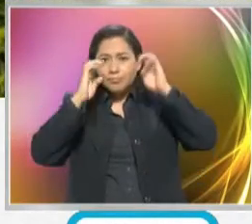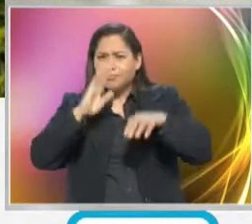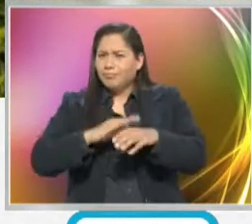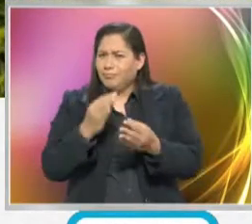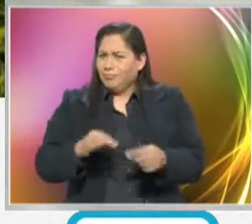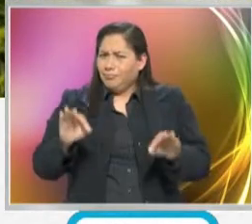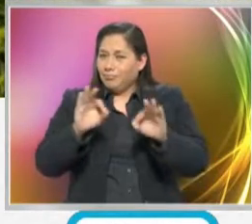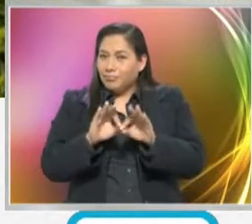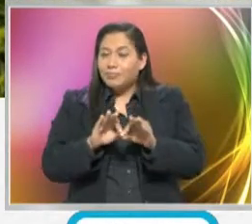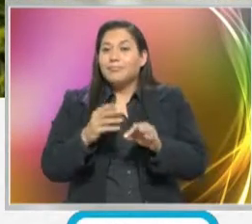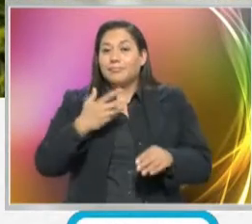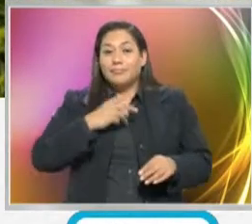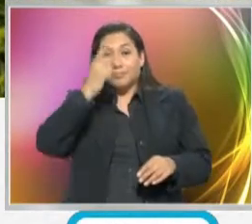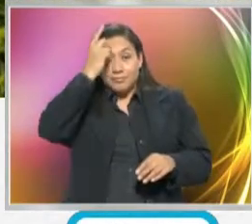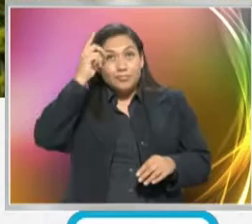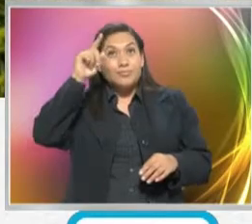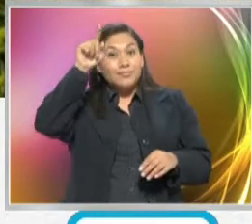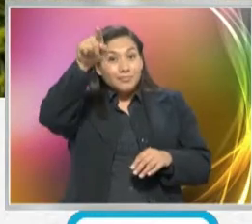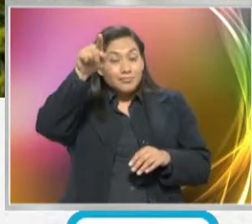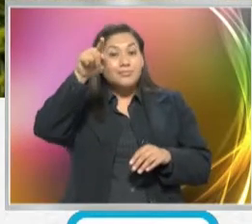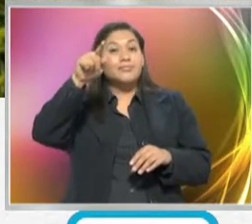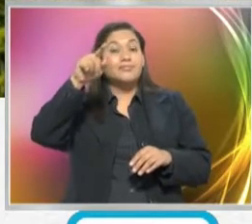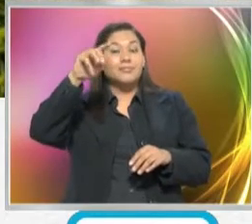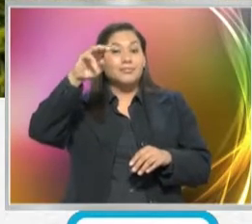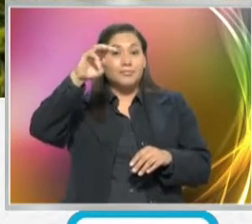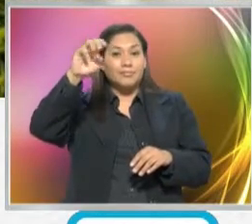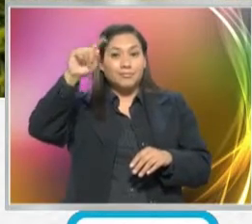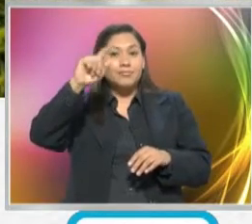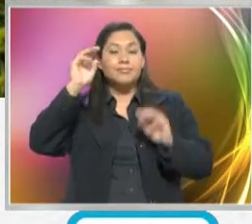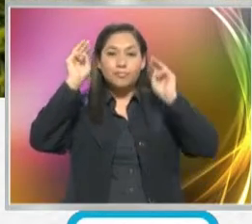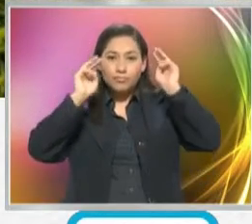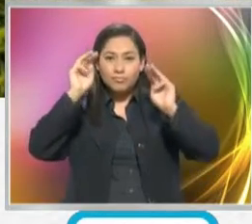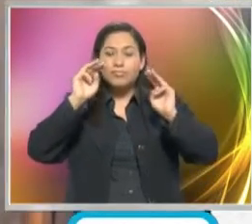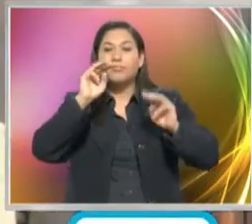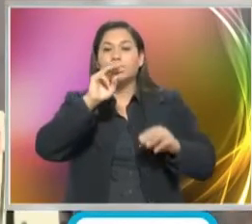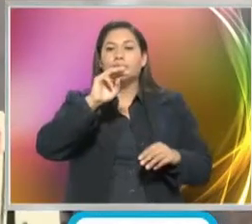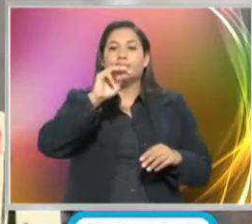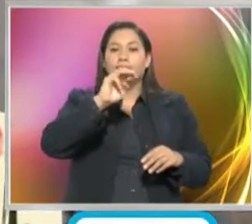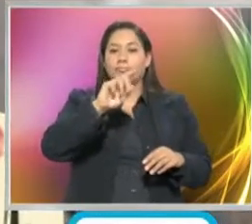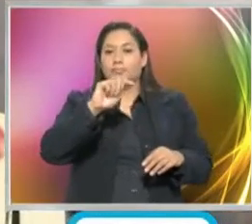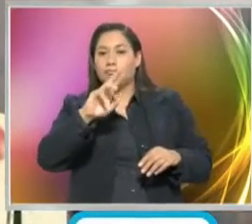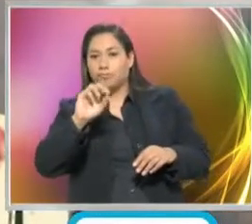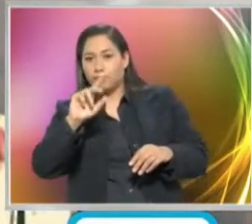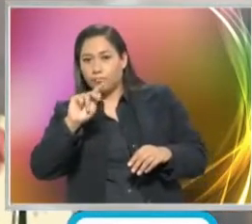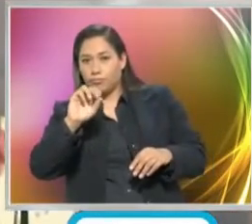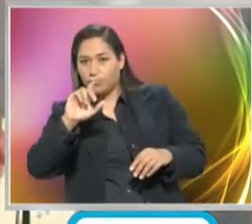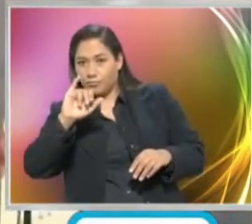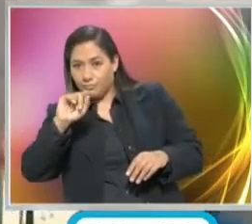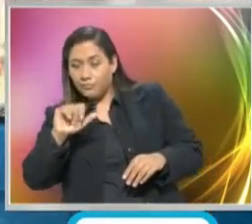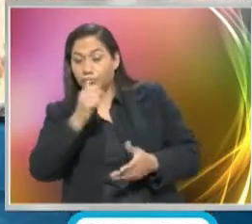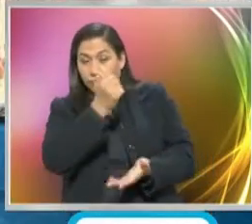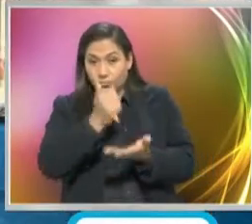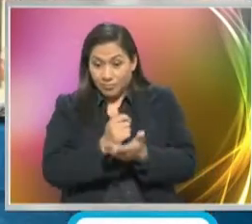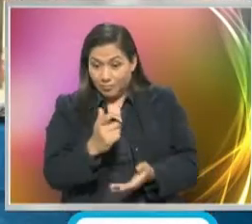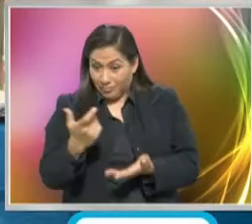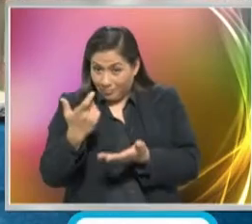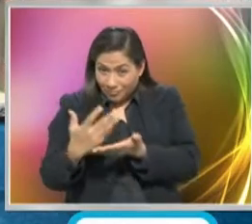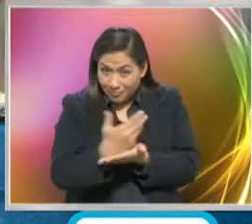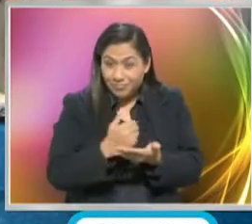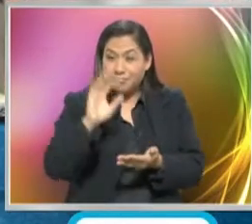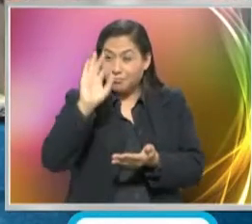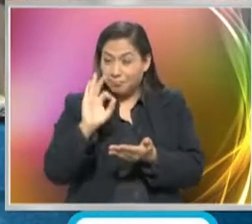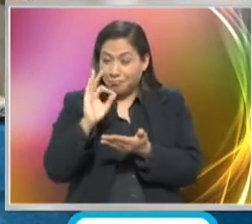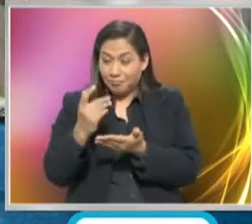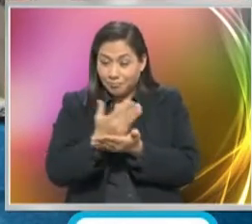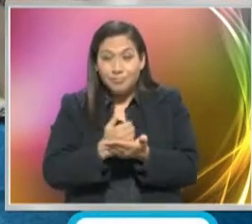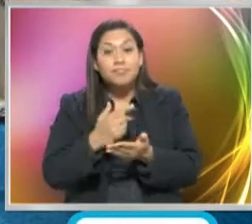más importantes que tuvo Diego allá en el Met, en el Museo Metropolitano de la ciudad, y con ese dinero, el que ganó con las comisiones, se